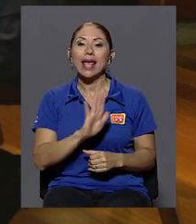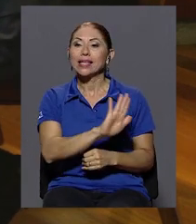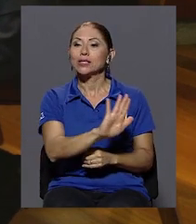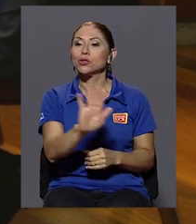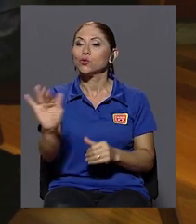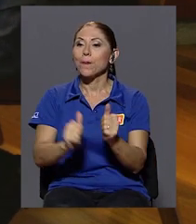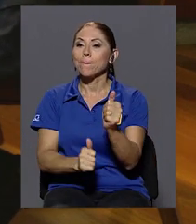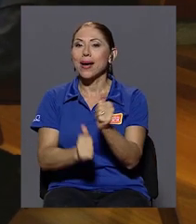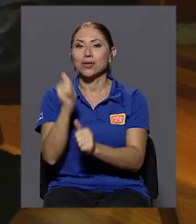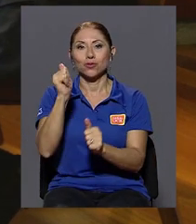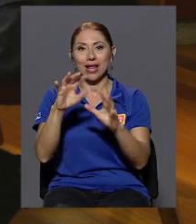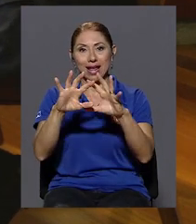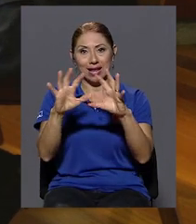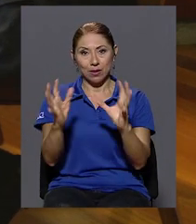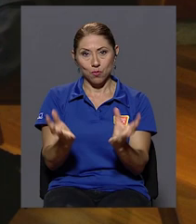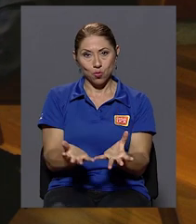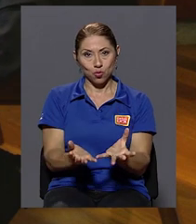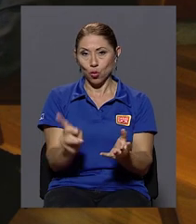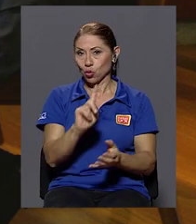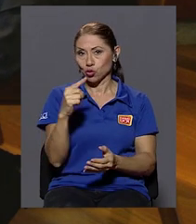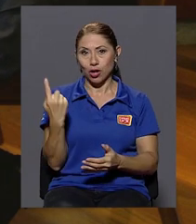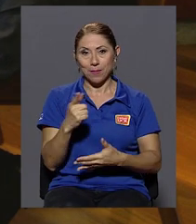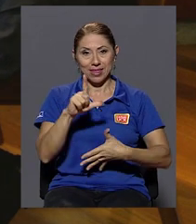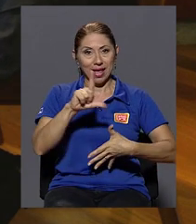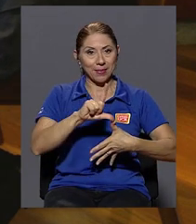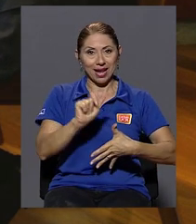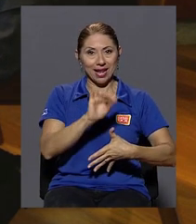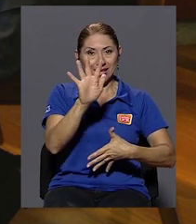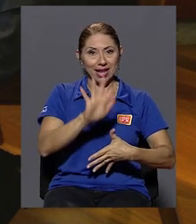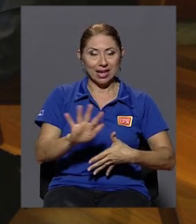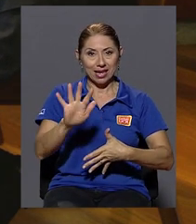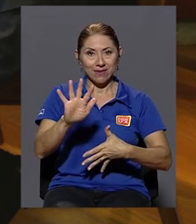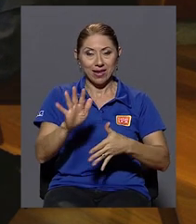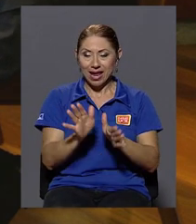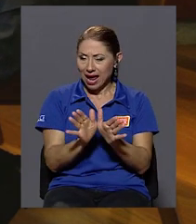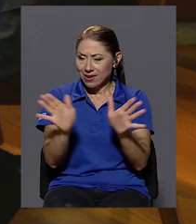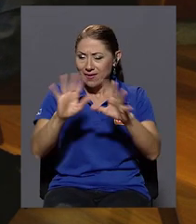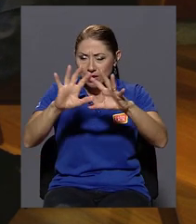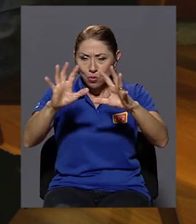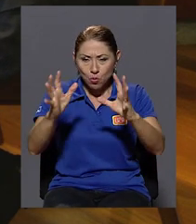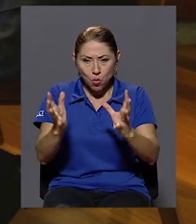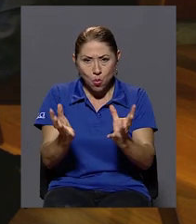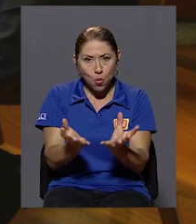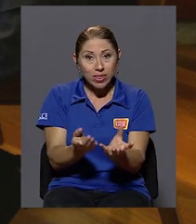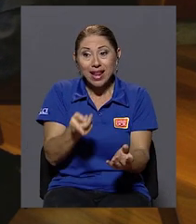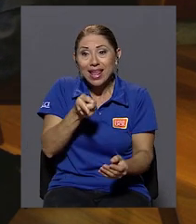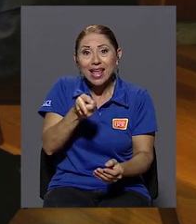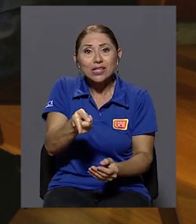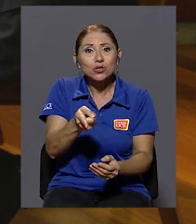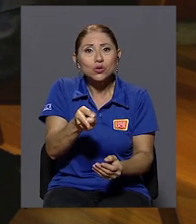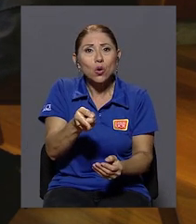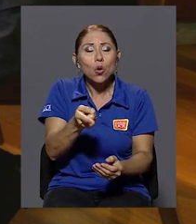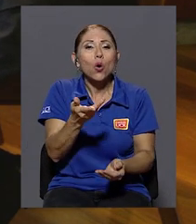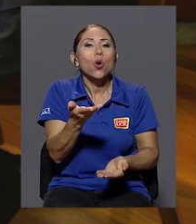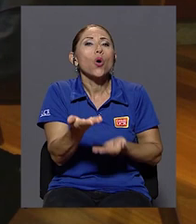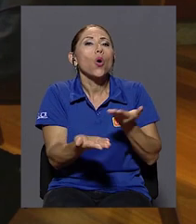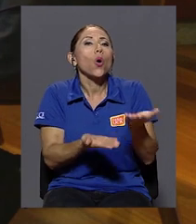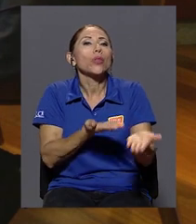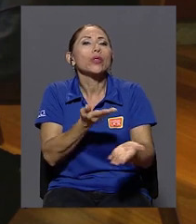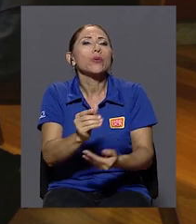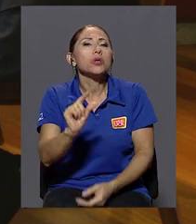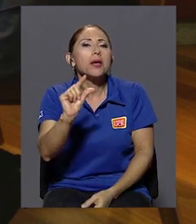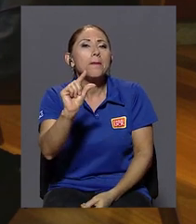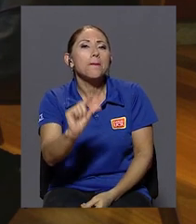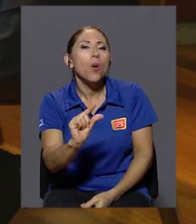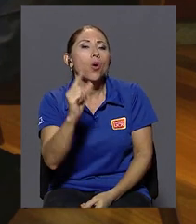mayoritariamente en el mundo, no solamente en América Latina y el Caribe, creo que contribuyen en poco